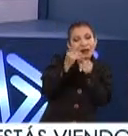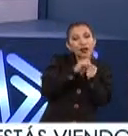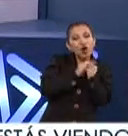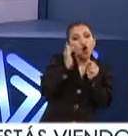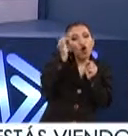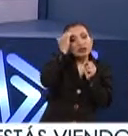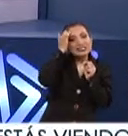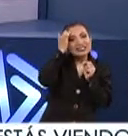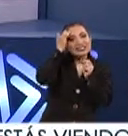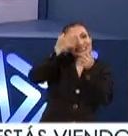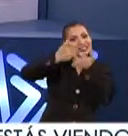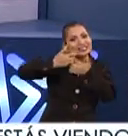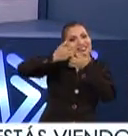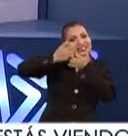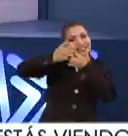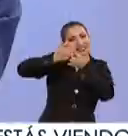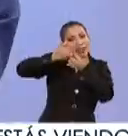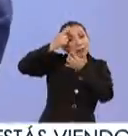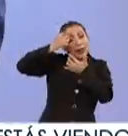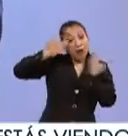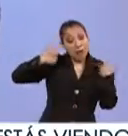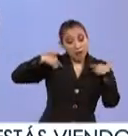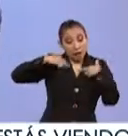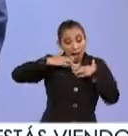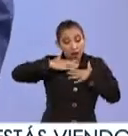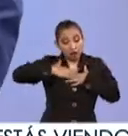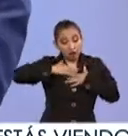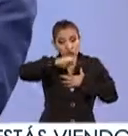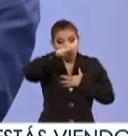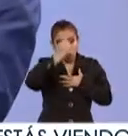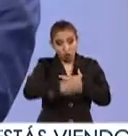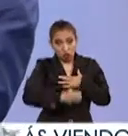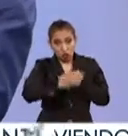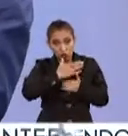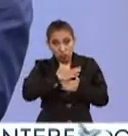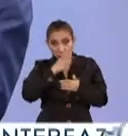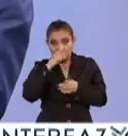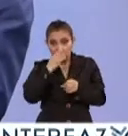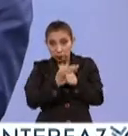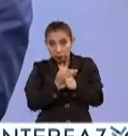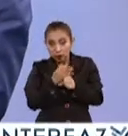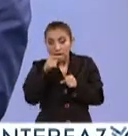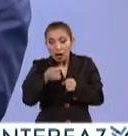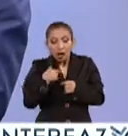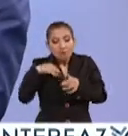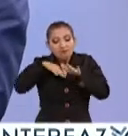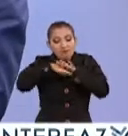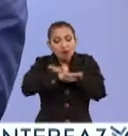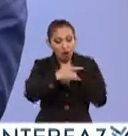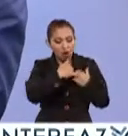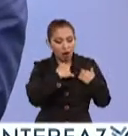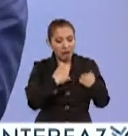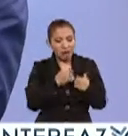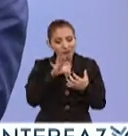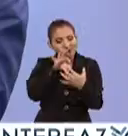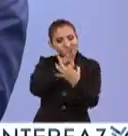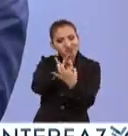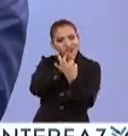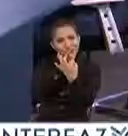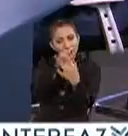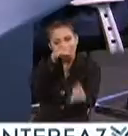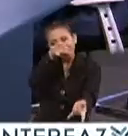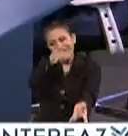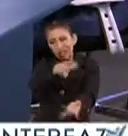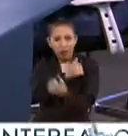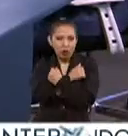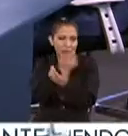hace con el cerebro, pero al profesor su responsabilidad es entrar por el corazón primero, como el flechazo